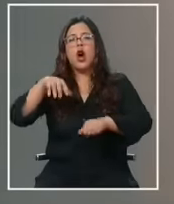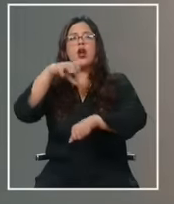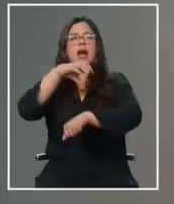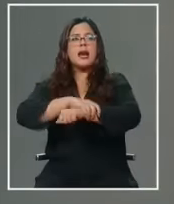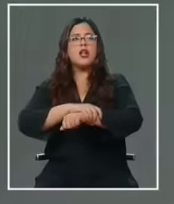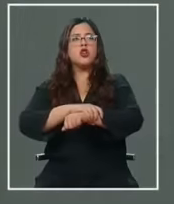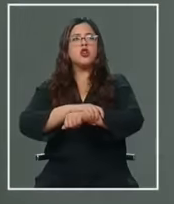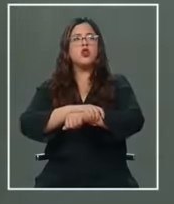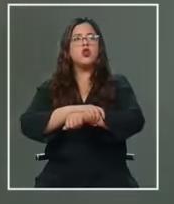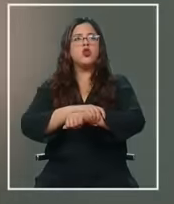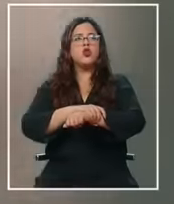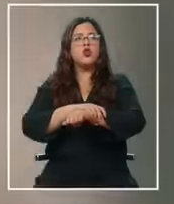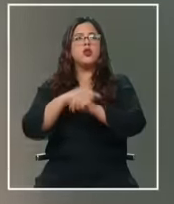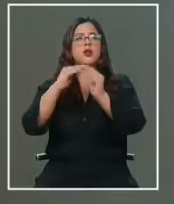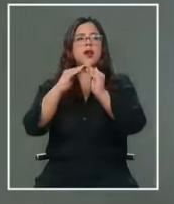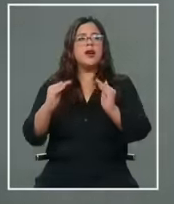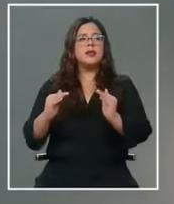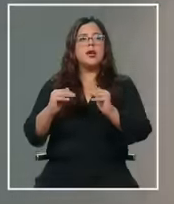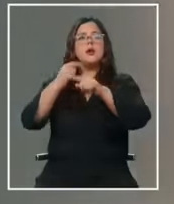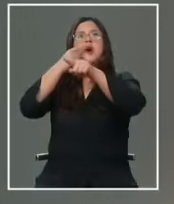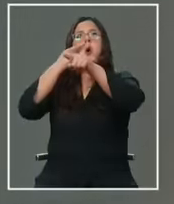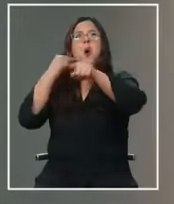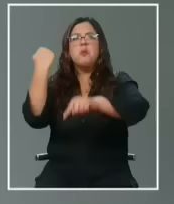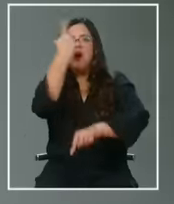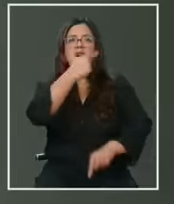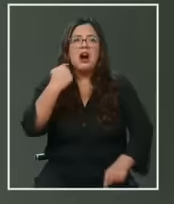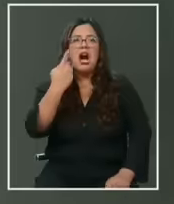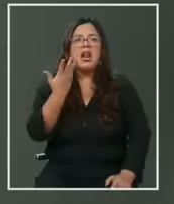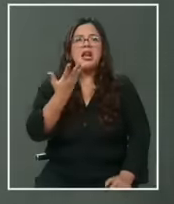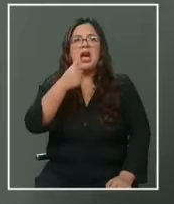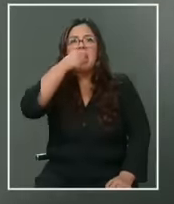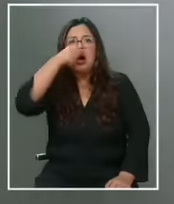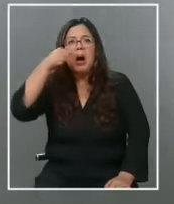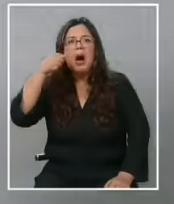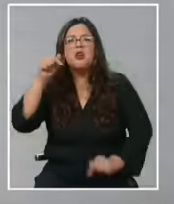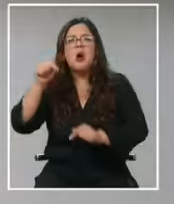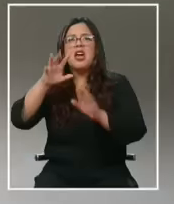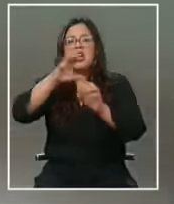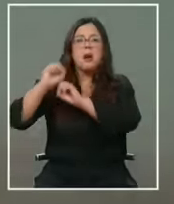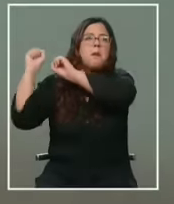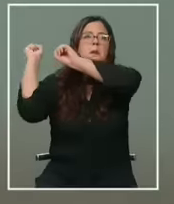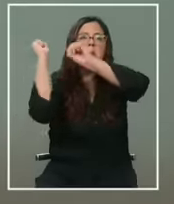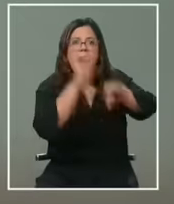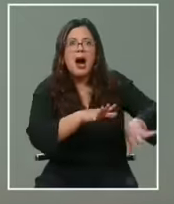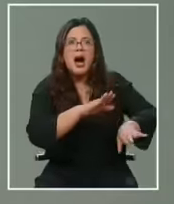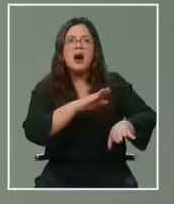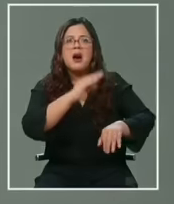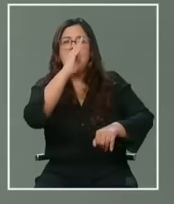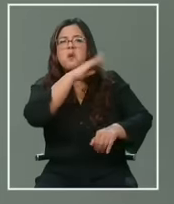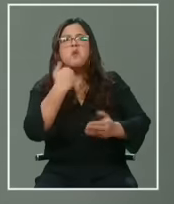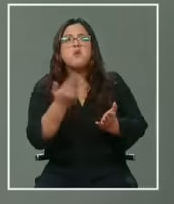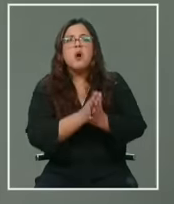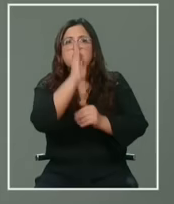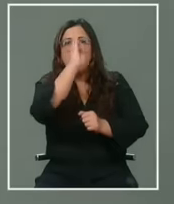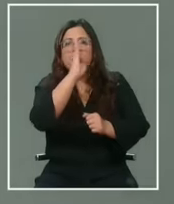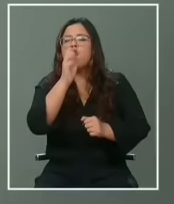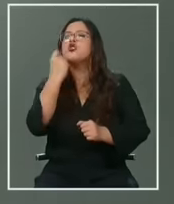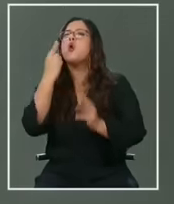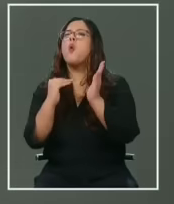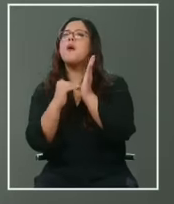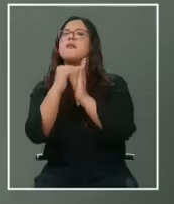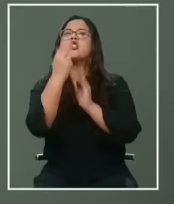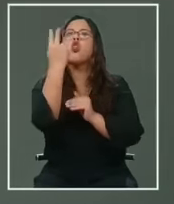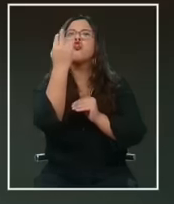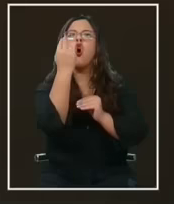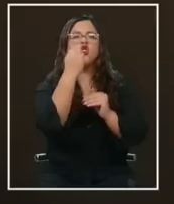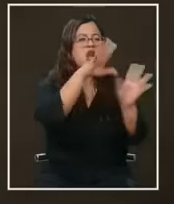Este caballero que está aquí, con cara de drogado, mató al perro, lo tiró al piso. ¿De qué piso? Del piso 12. Del piso